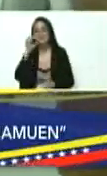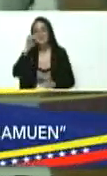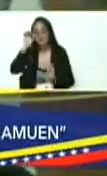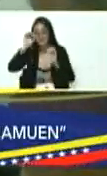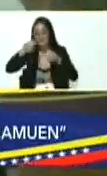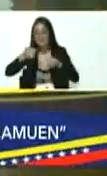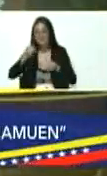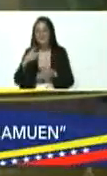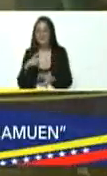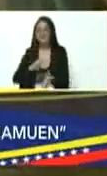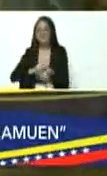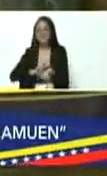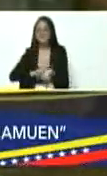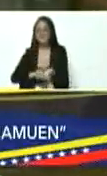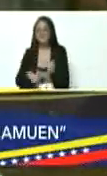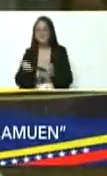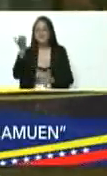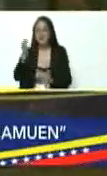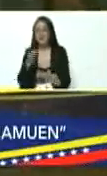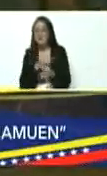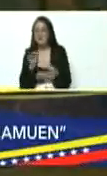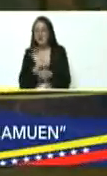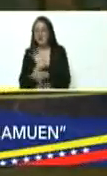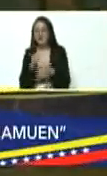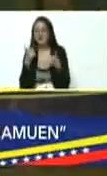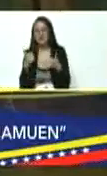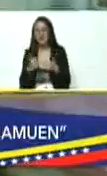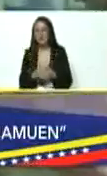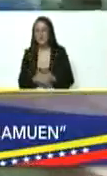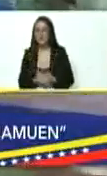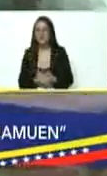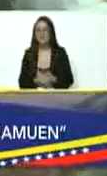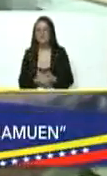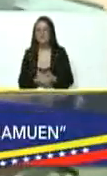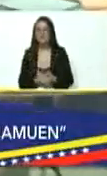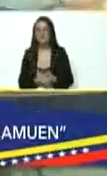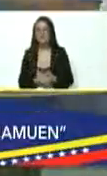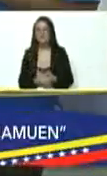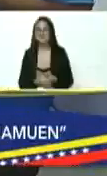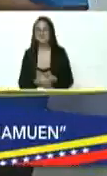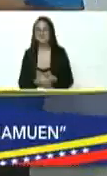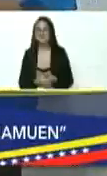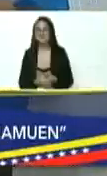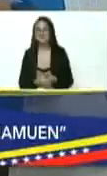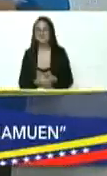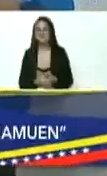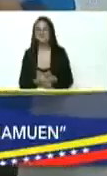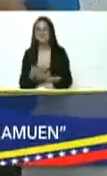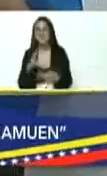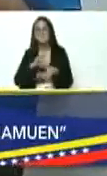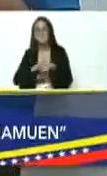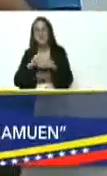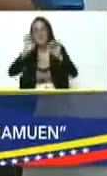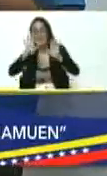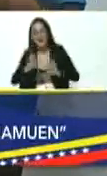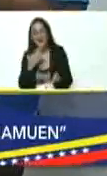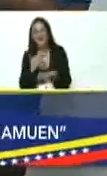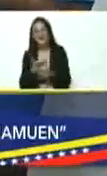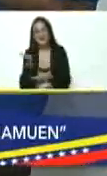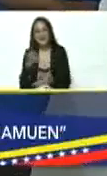y el tensiómetro de pared, todo en perfecto funcionando. Tenemos la vitrina de medicamentos. Gracias a usted,